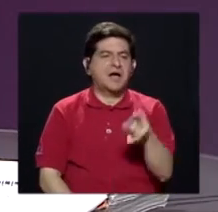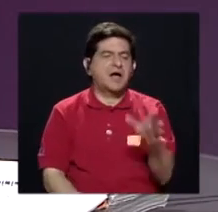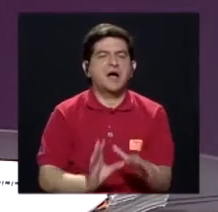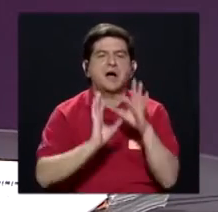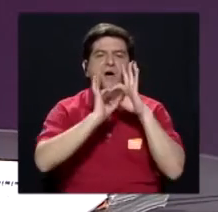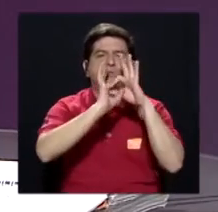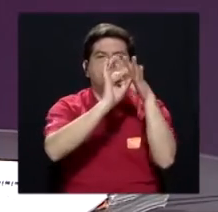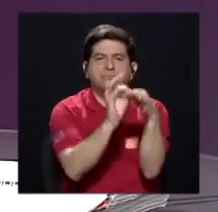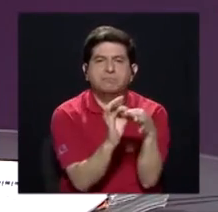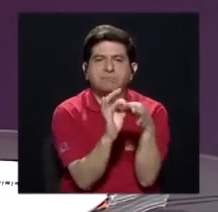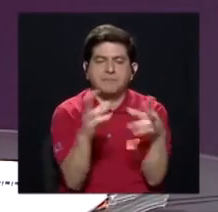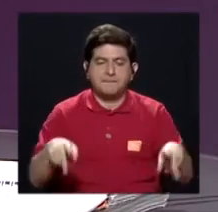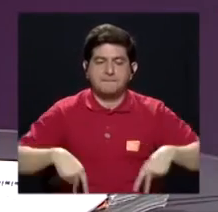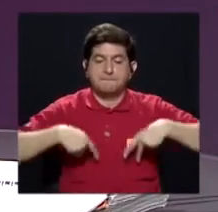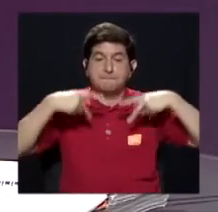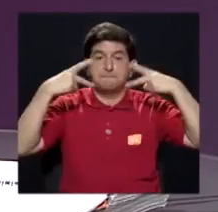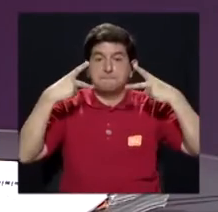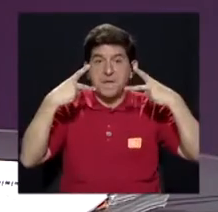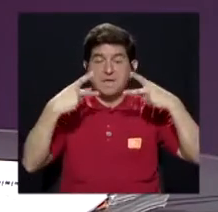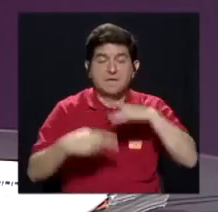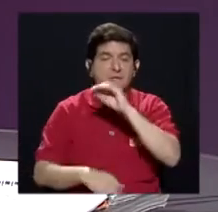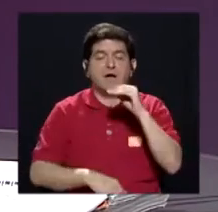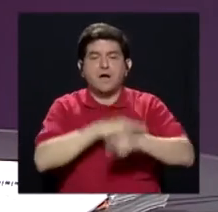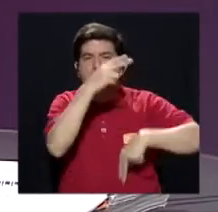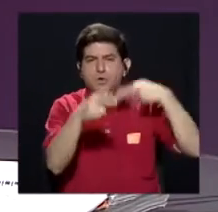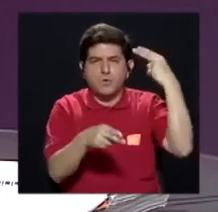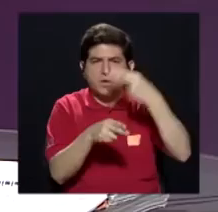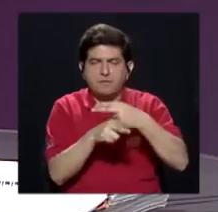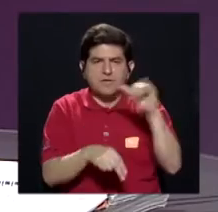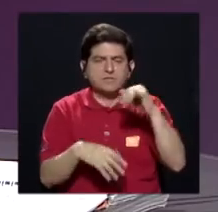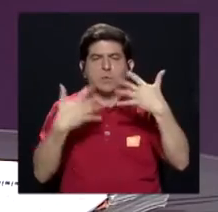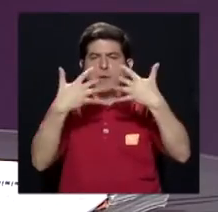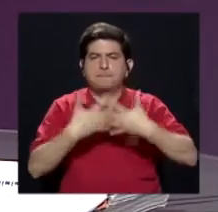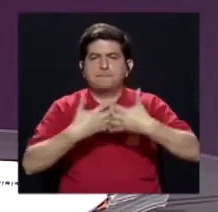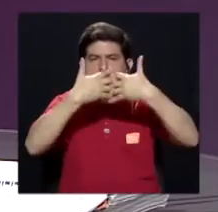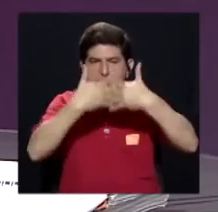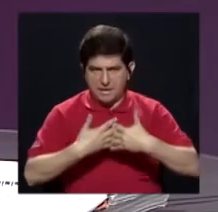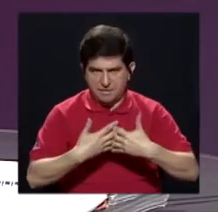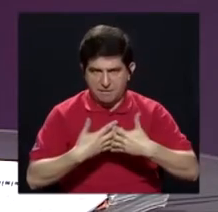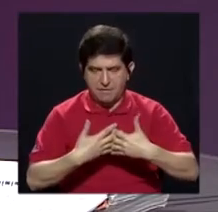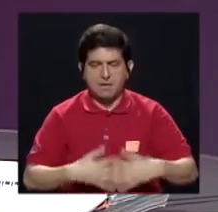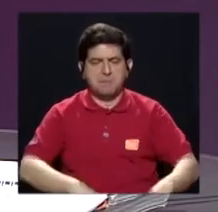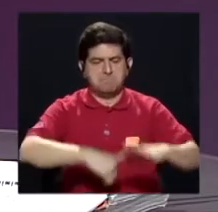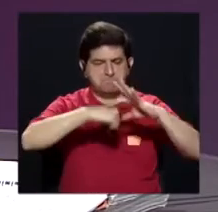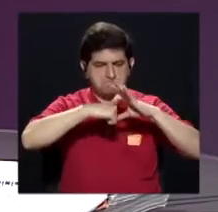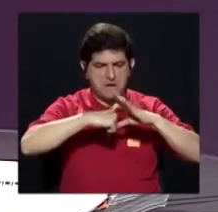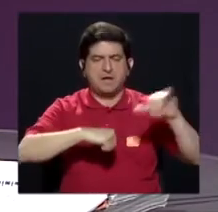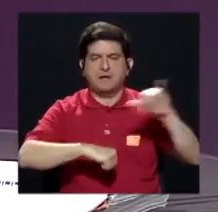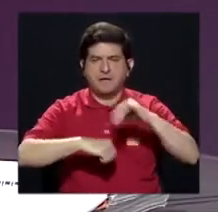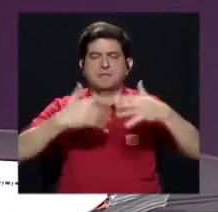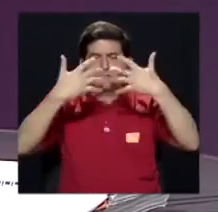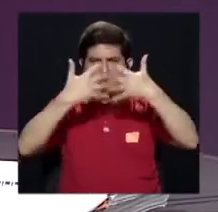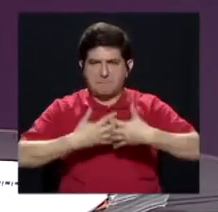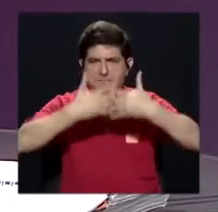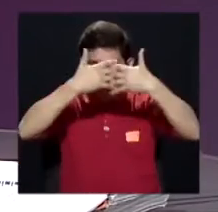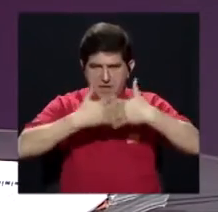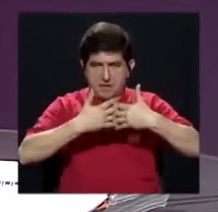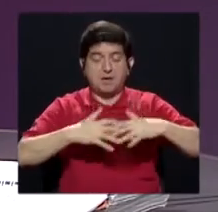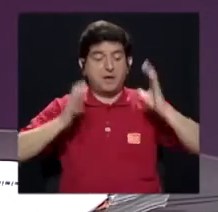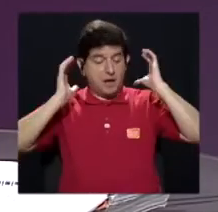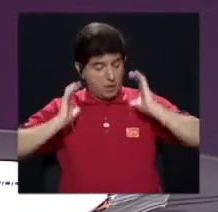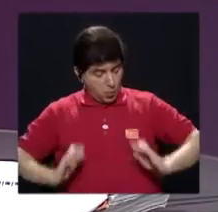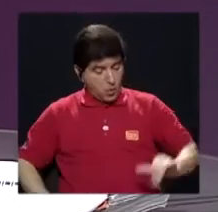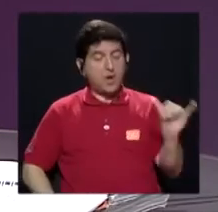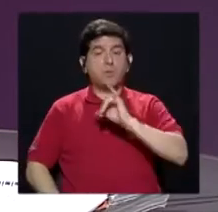asociaba la vida, por ejemplo, al universo como una máquina, uh-huh, el planeta como una máquina, por lo tanto nuestros cuerpos